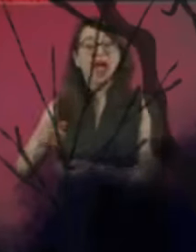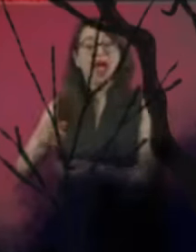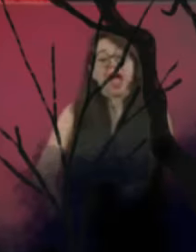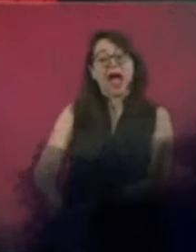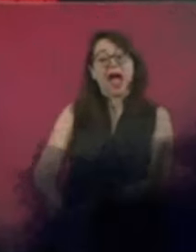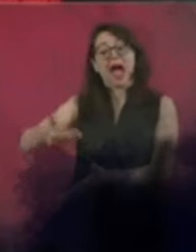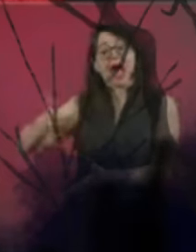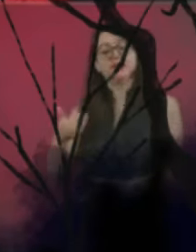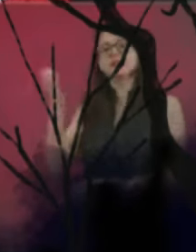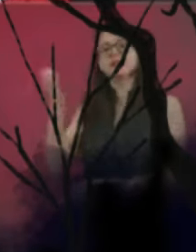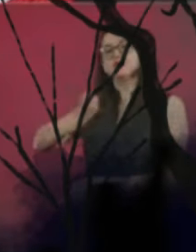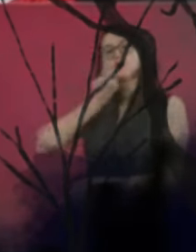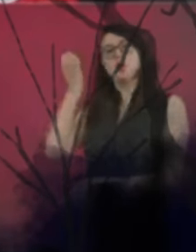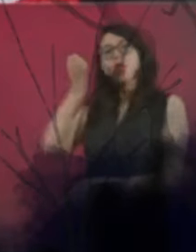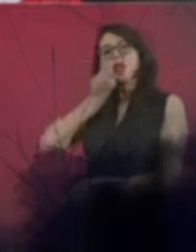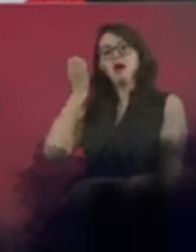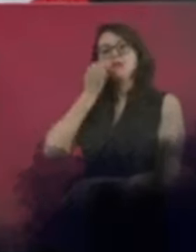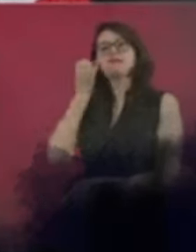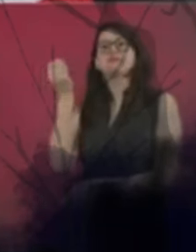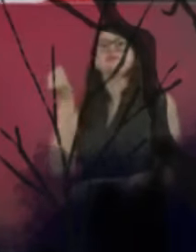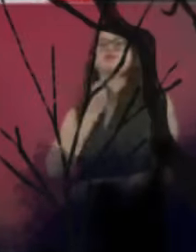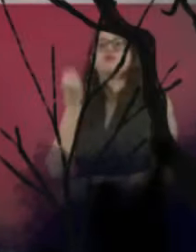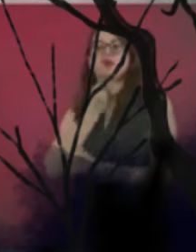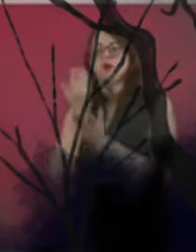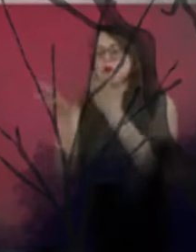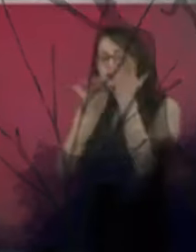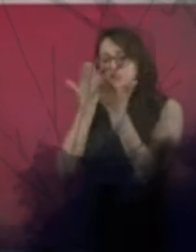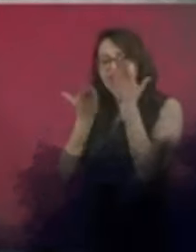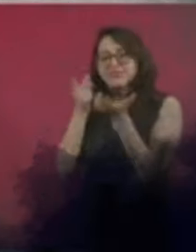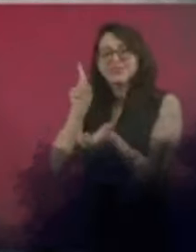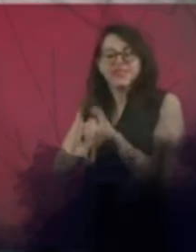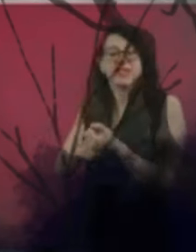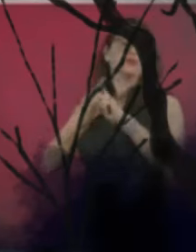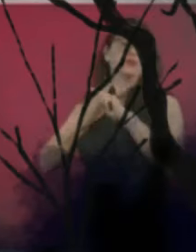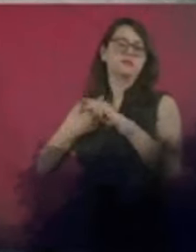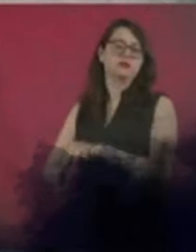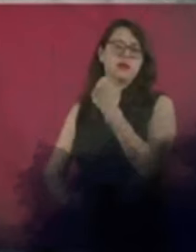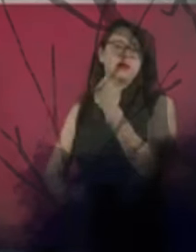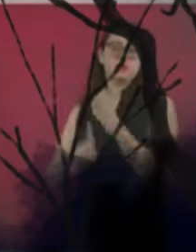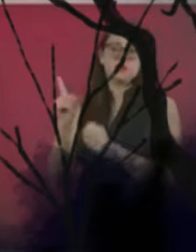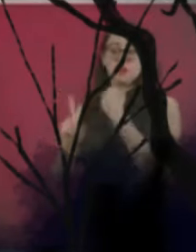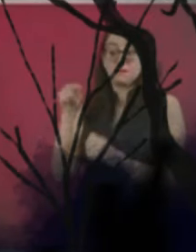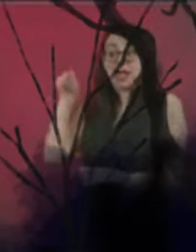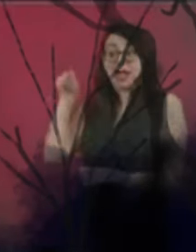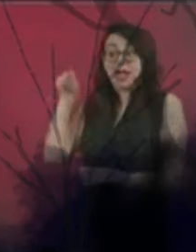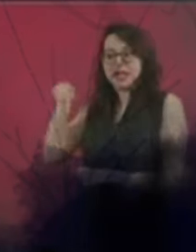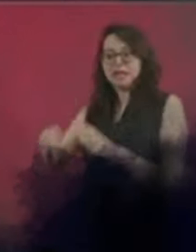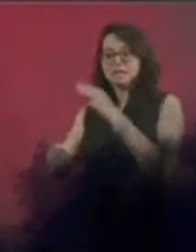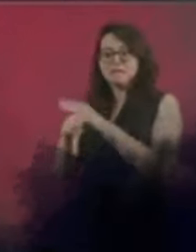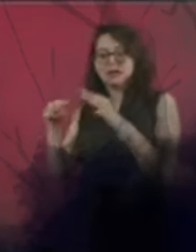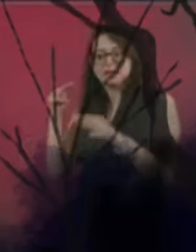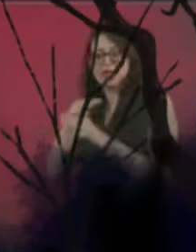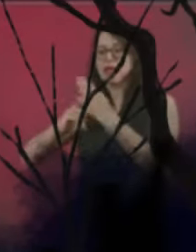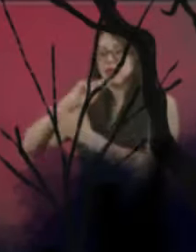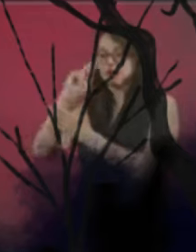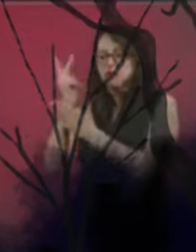problema sí está en el Poder Judicial, pero también en la Fiscalía General de la República y en las